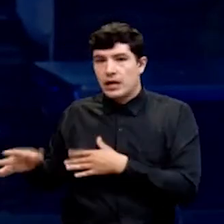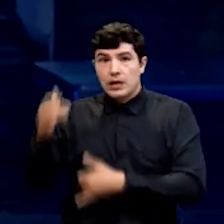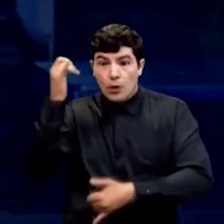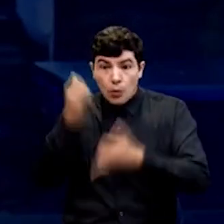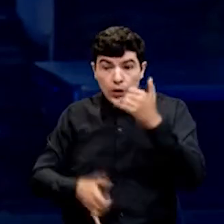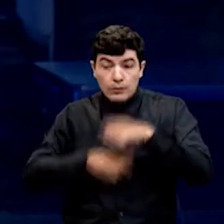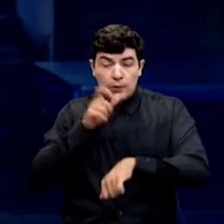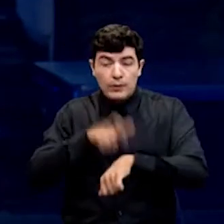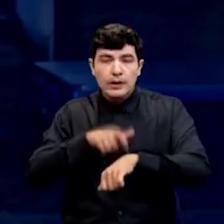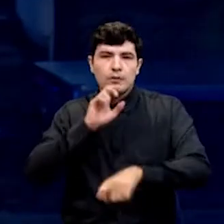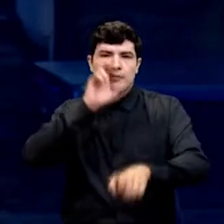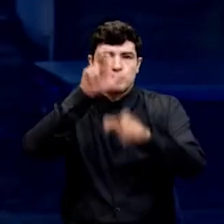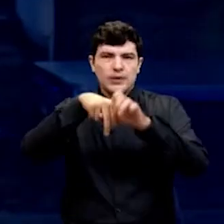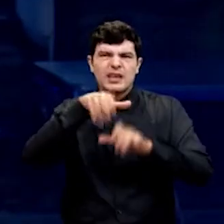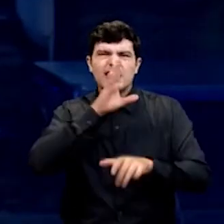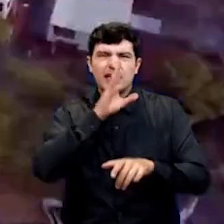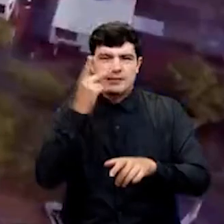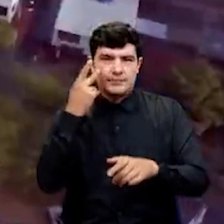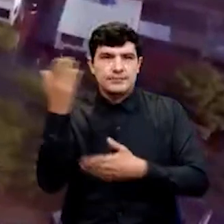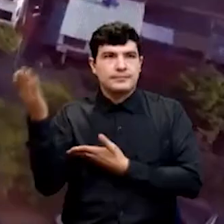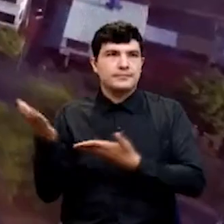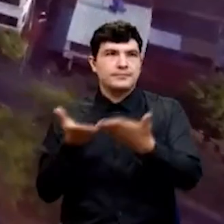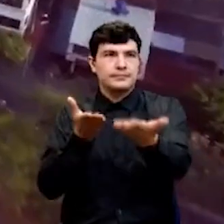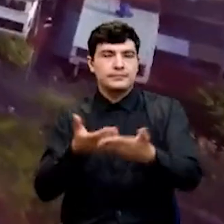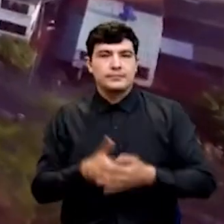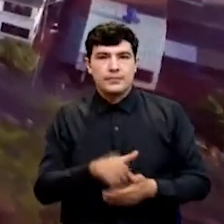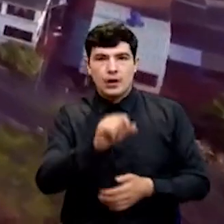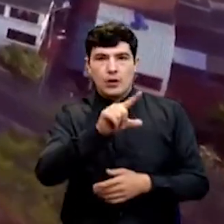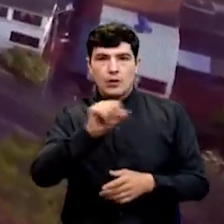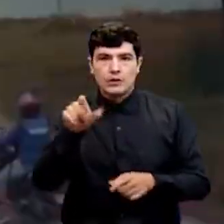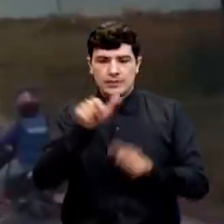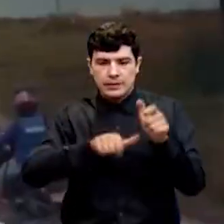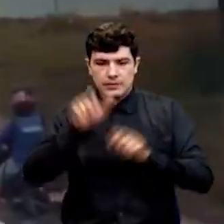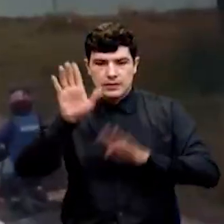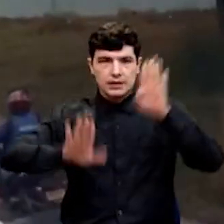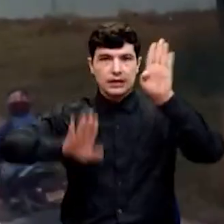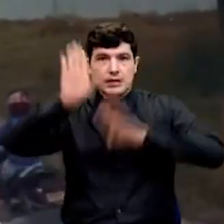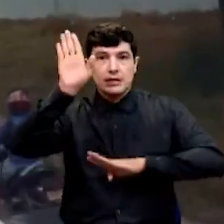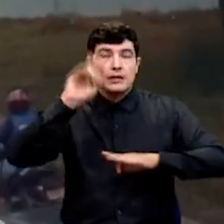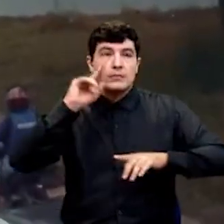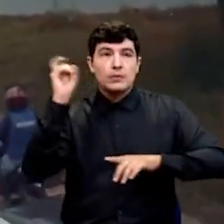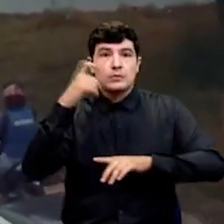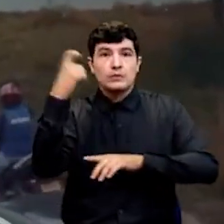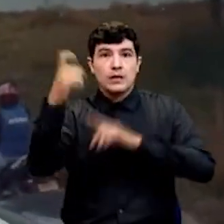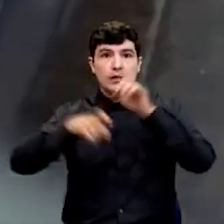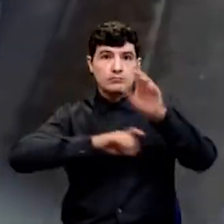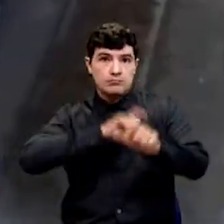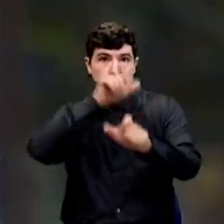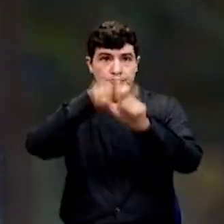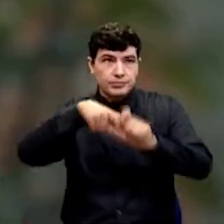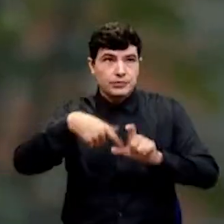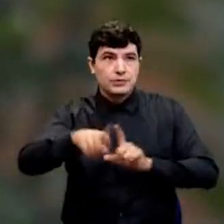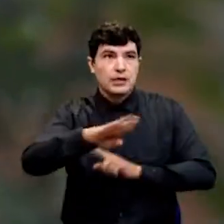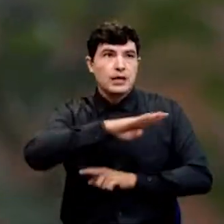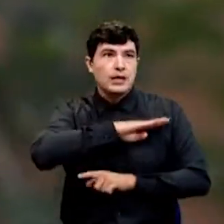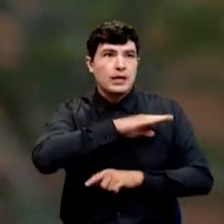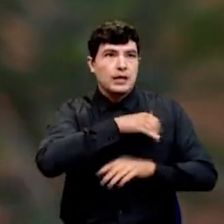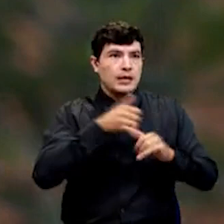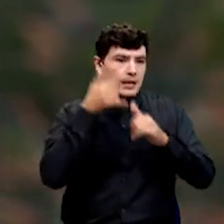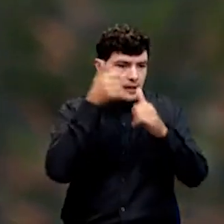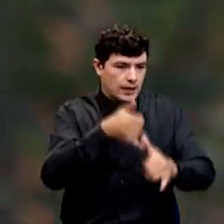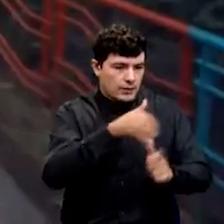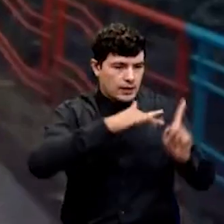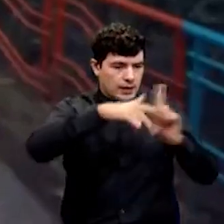hora. Veamos quiénes son. Son 11 los candidatos que buscan curul a la alcaldía de Florida Blanca. El ingeniero